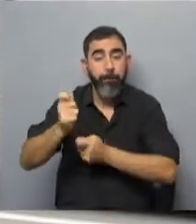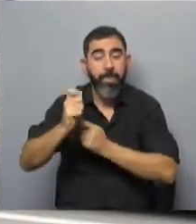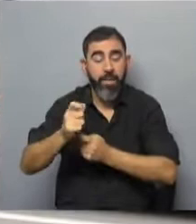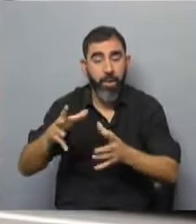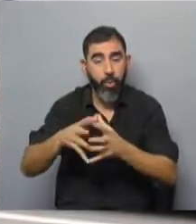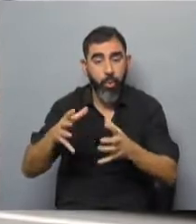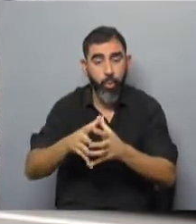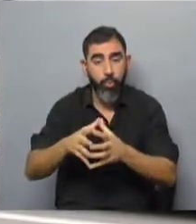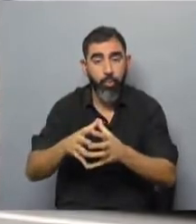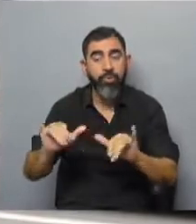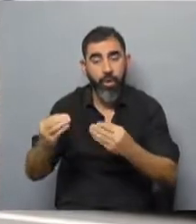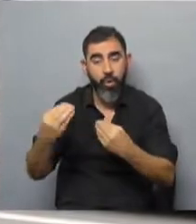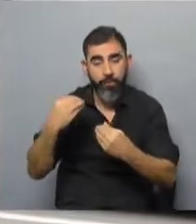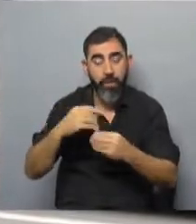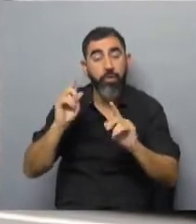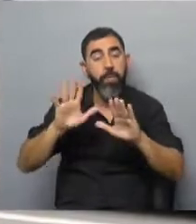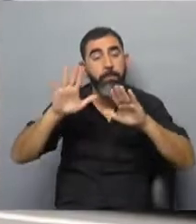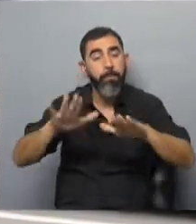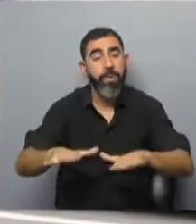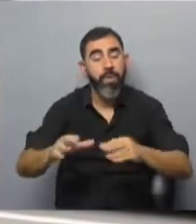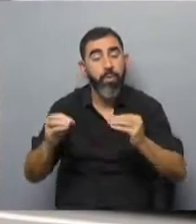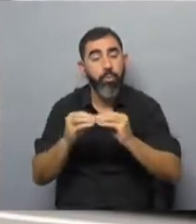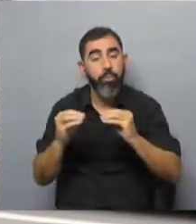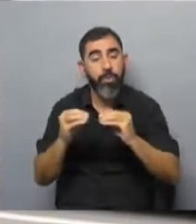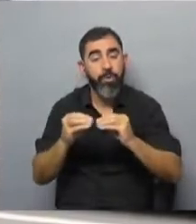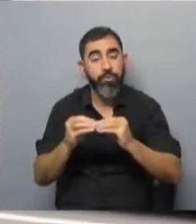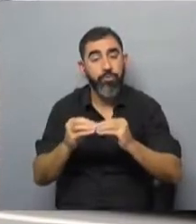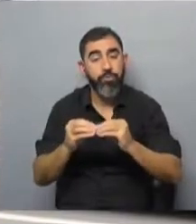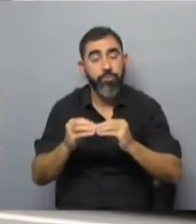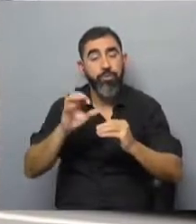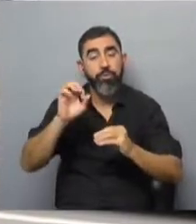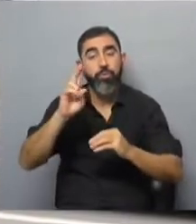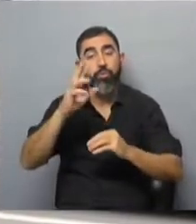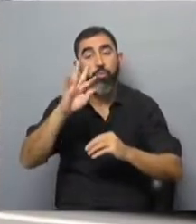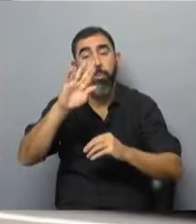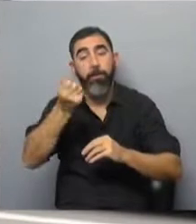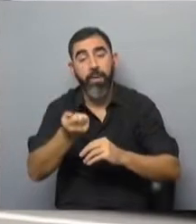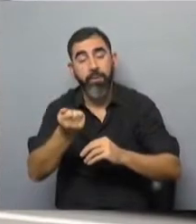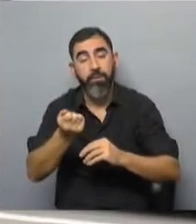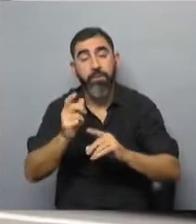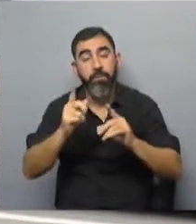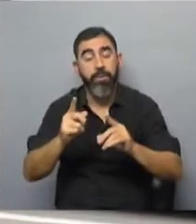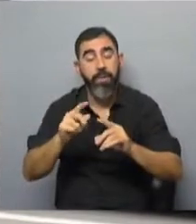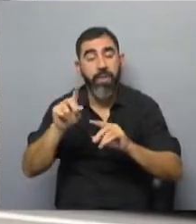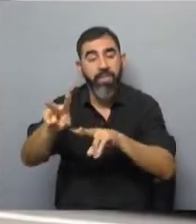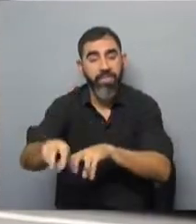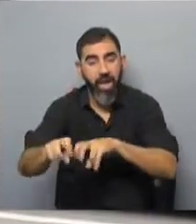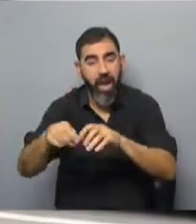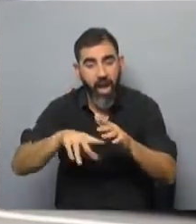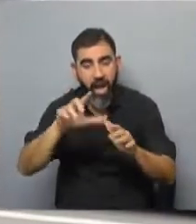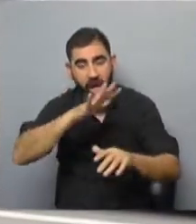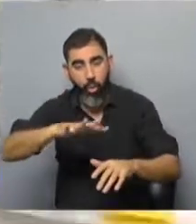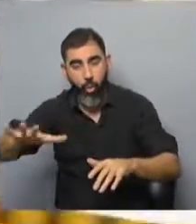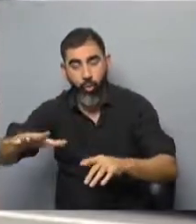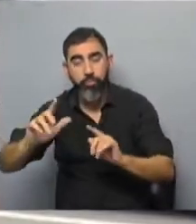pesca, nos comunicaron. Va a estar parando también de los compañeros y compañeras del Supra, de la sección de dragado. Así que nos van a